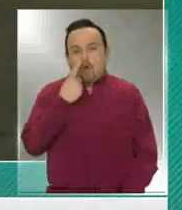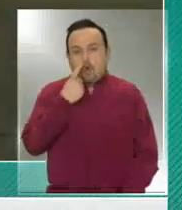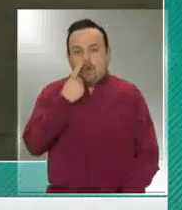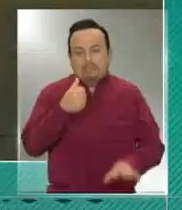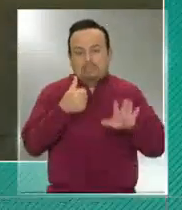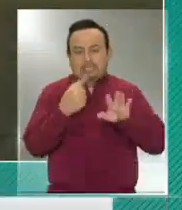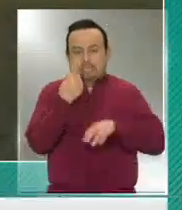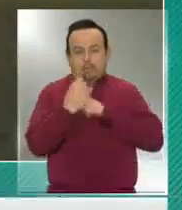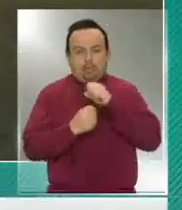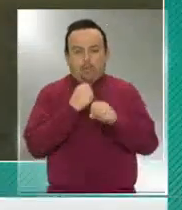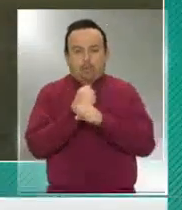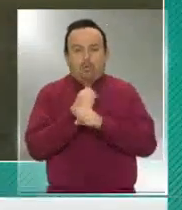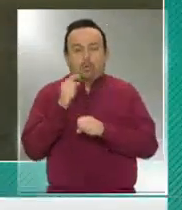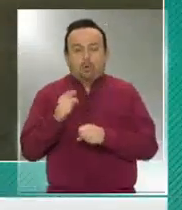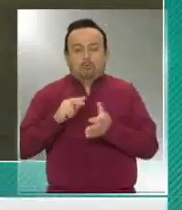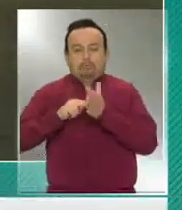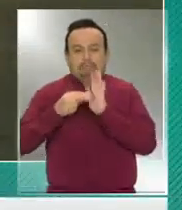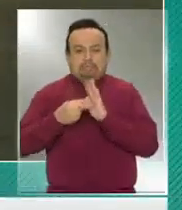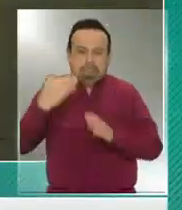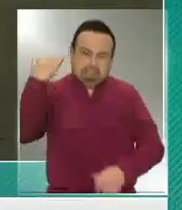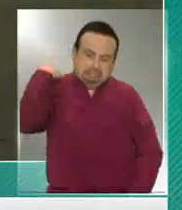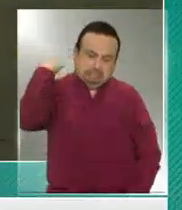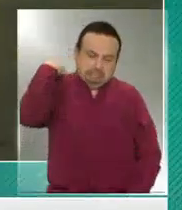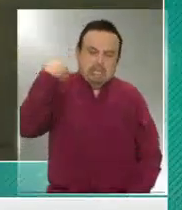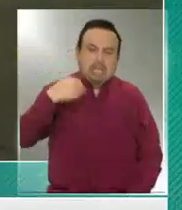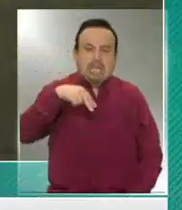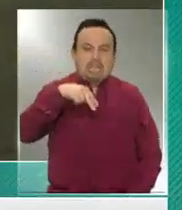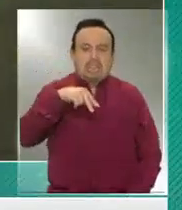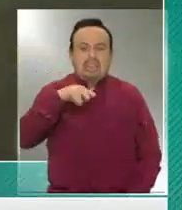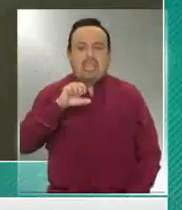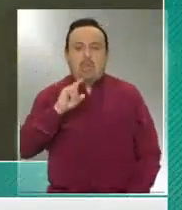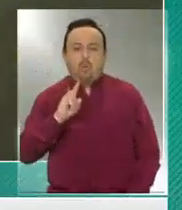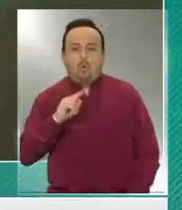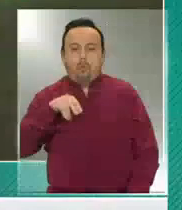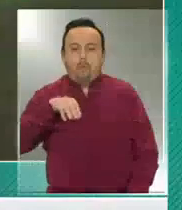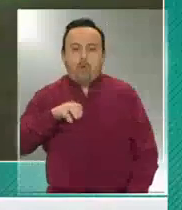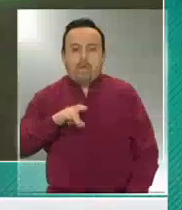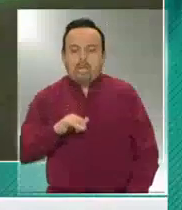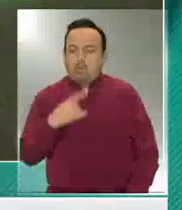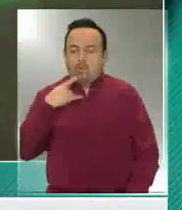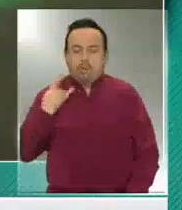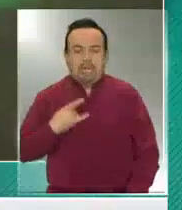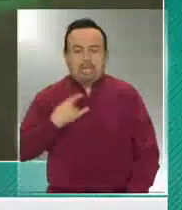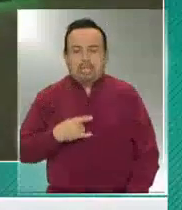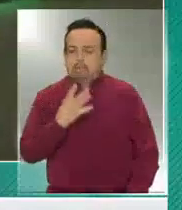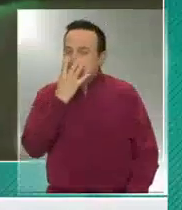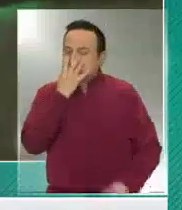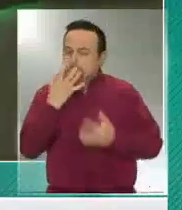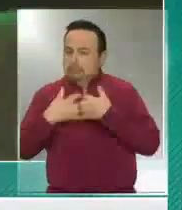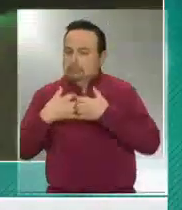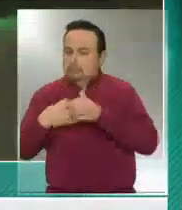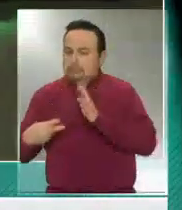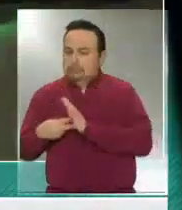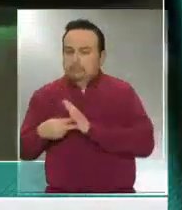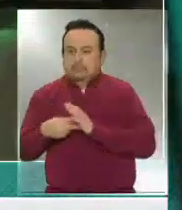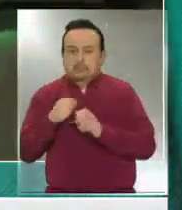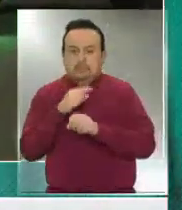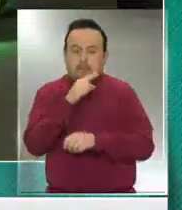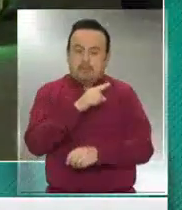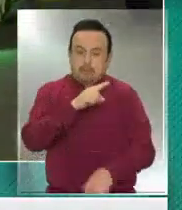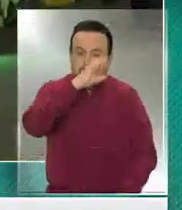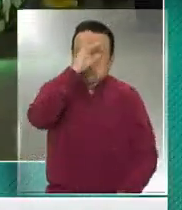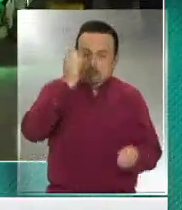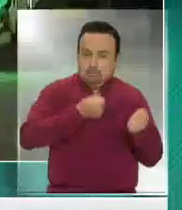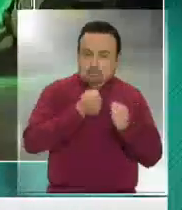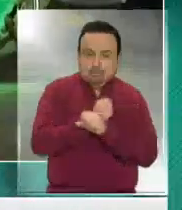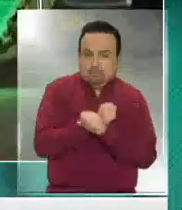61 años que además sufre de neumonía, necesita con urgencia ser conectado a un ventilador mecánico, situación que no pudo hacerse posible ni